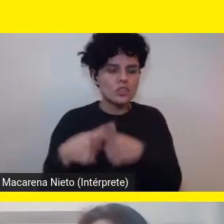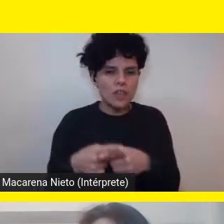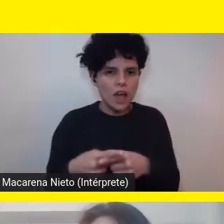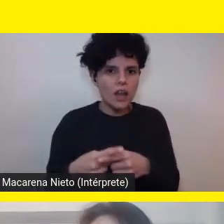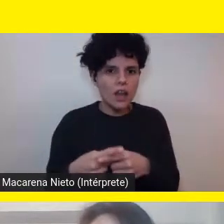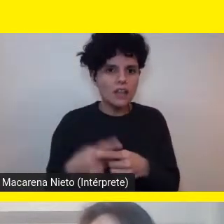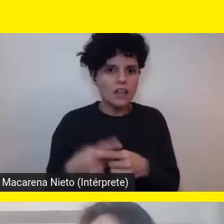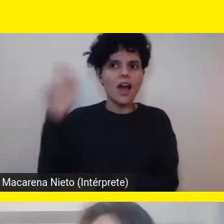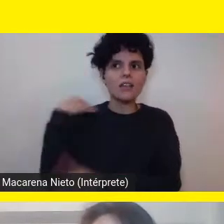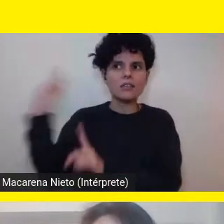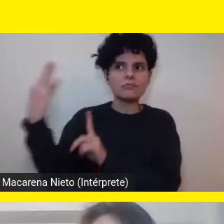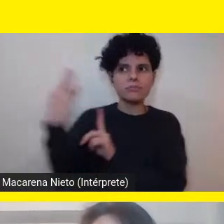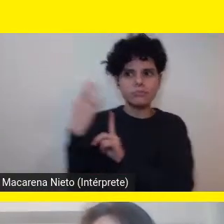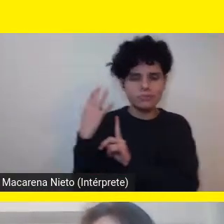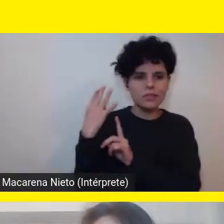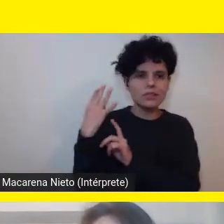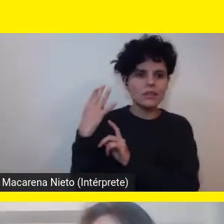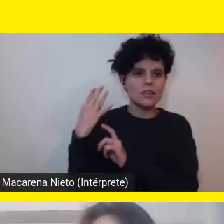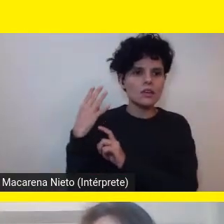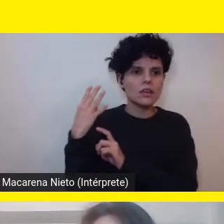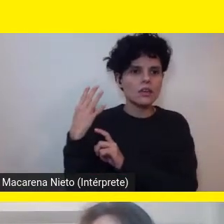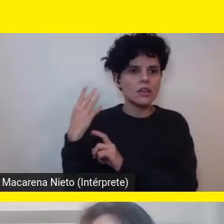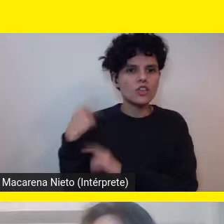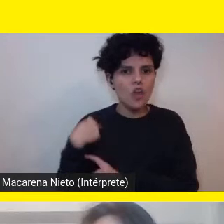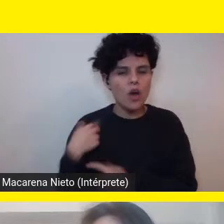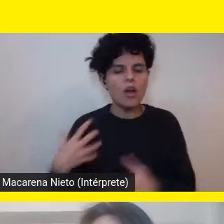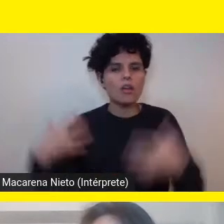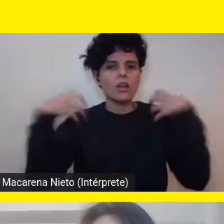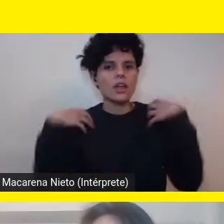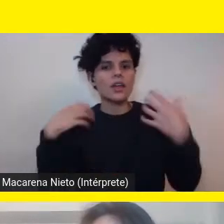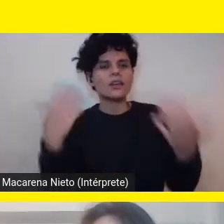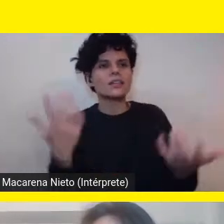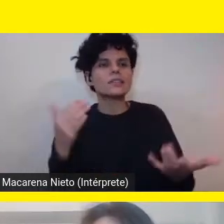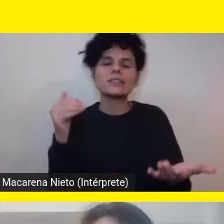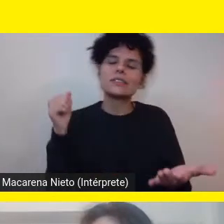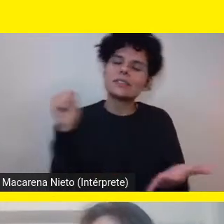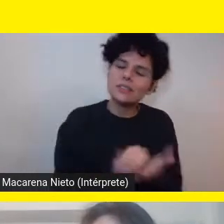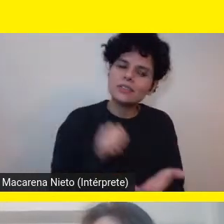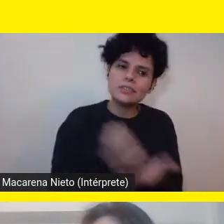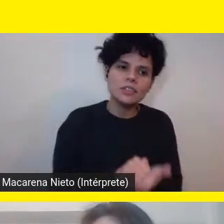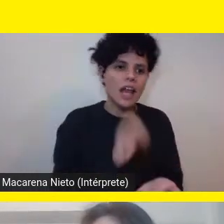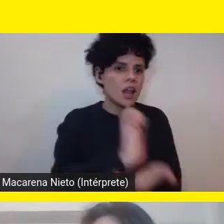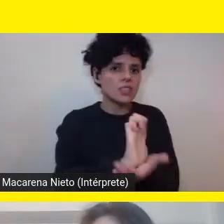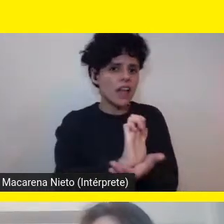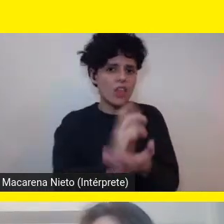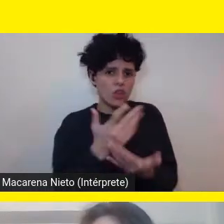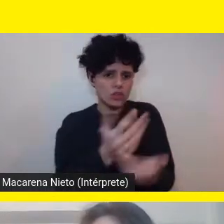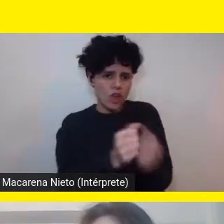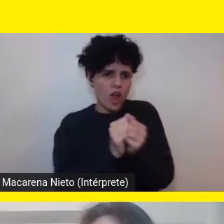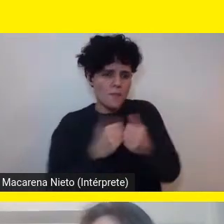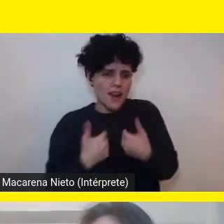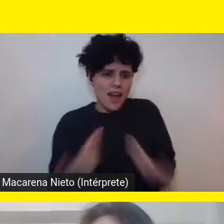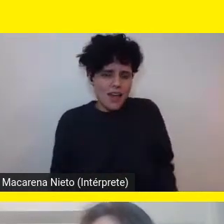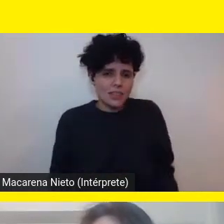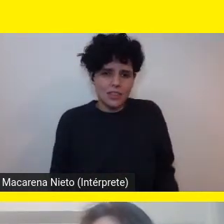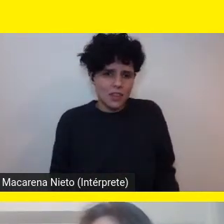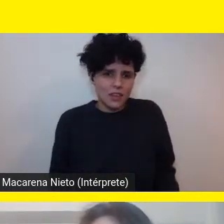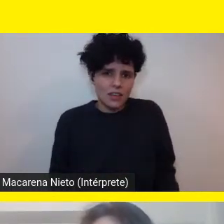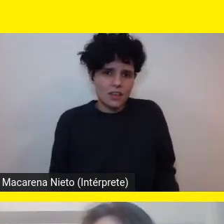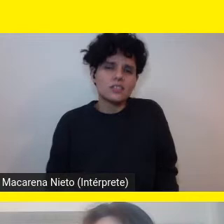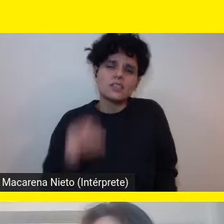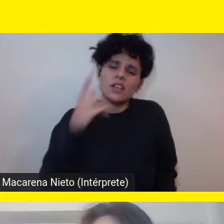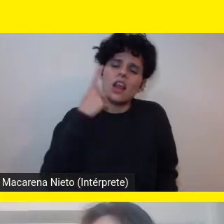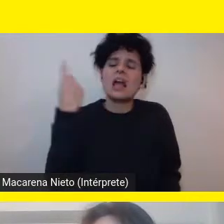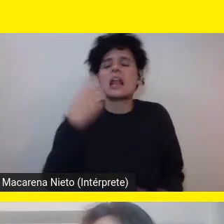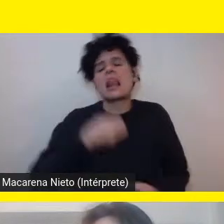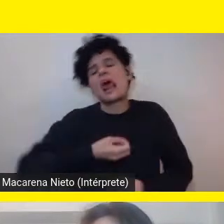que claramente el Estado ha estado ausente y no nos ha acompañado, excepto con un par de frases rimbombantes y